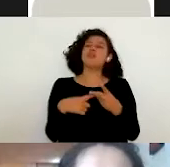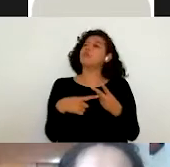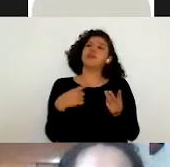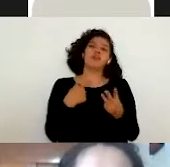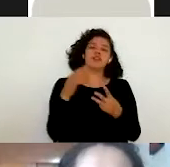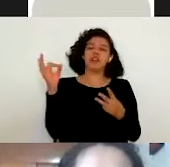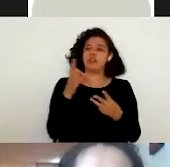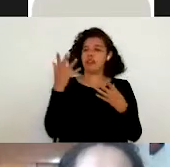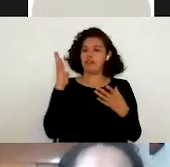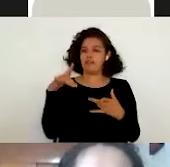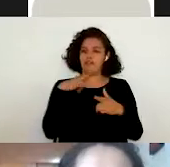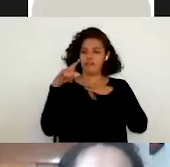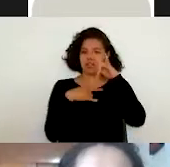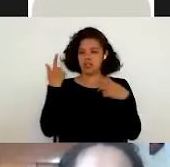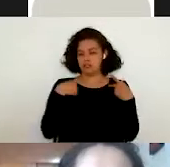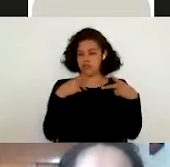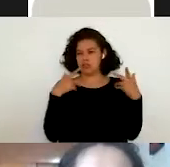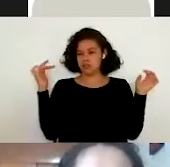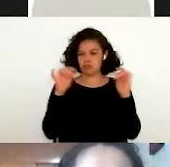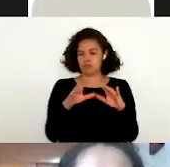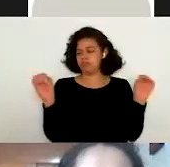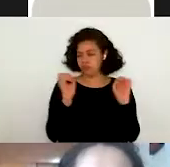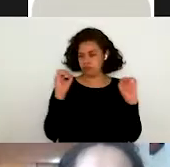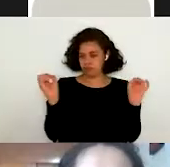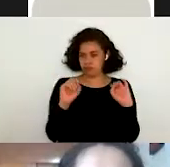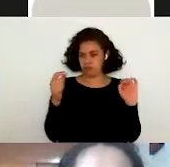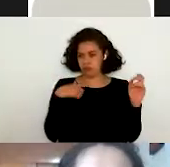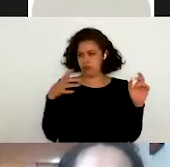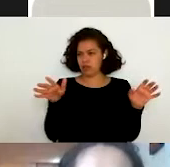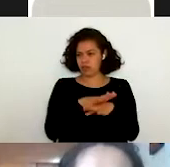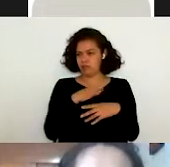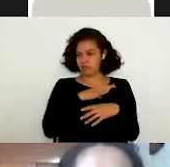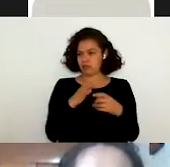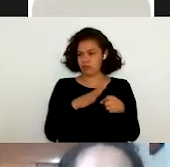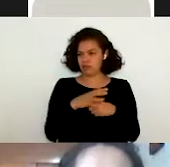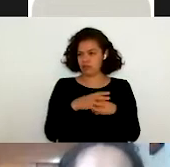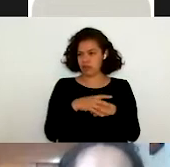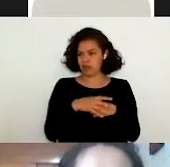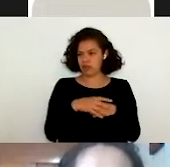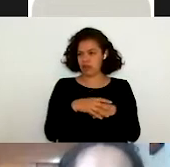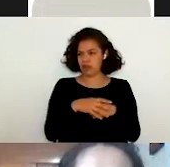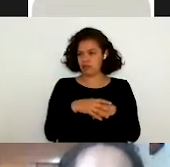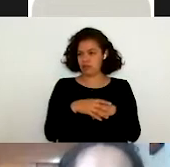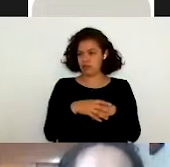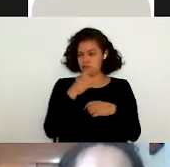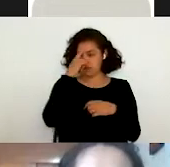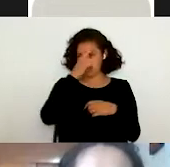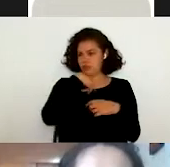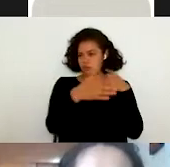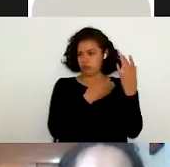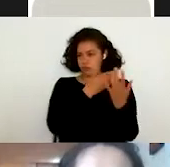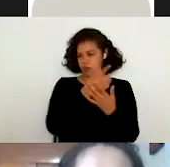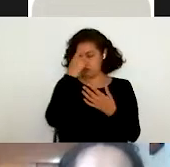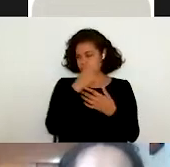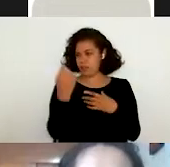feria que hice no asistieron tantos, entonces, ¿qué puedo cambiar de las actividades que ya propuse para que en